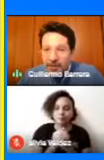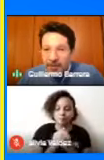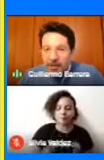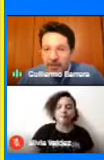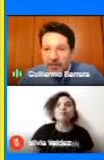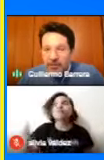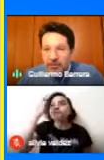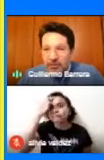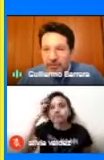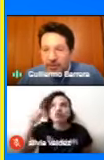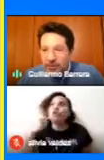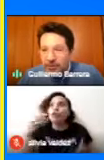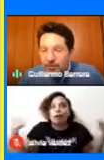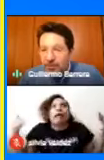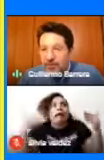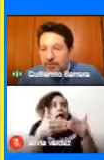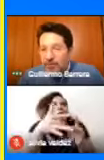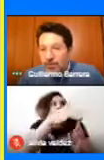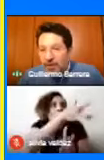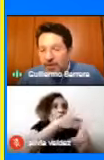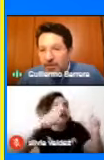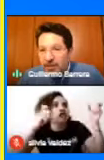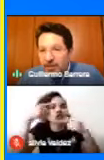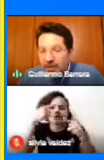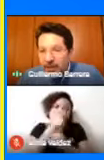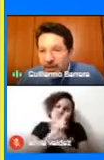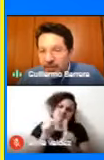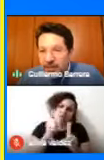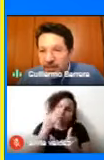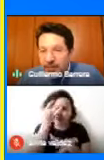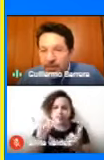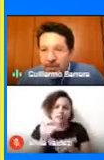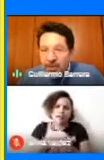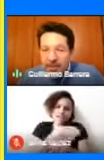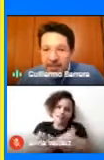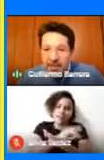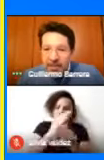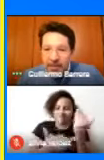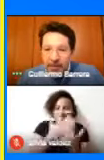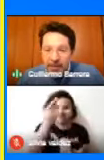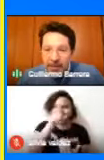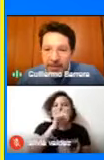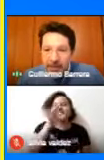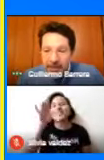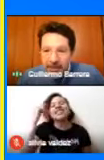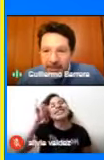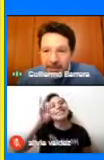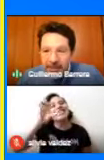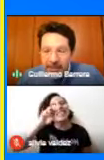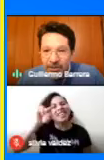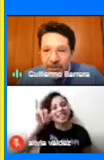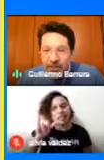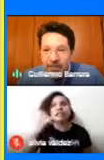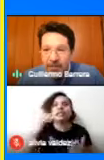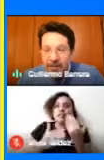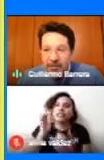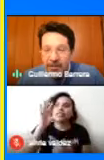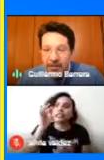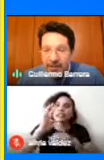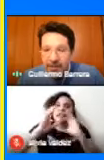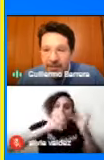Obviamente no voy a entrar en los contextos del turismo, como ya lo dijeron al principio, Jenny, llevan 15